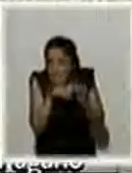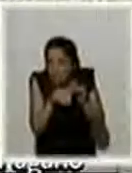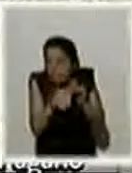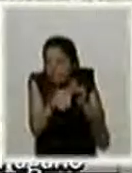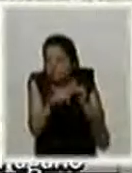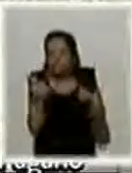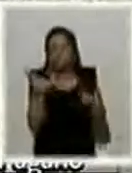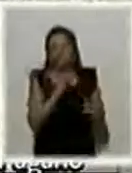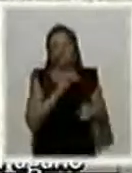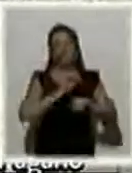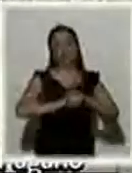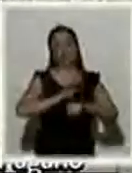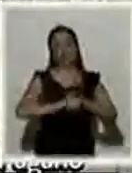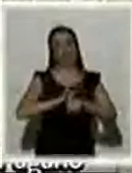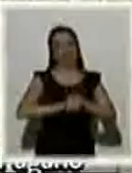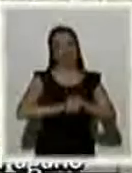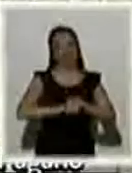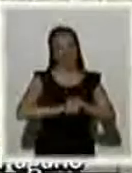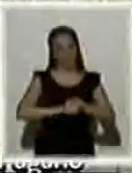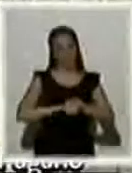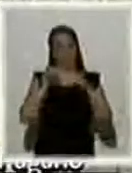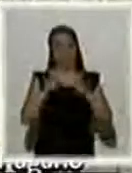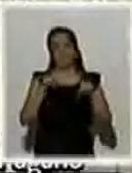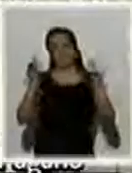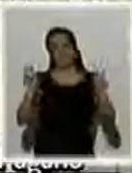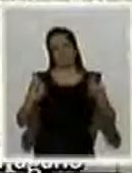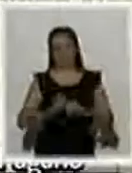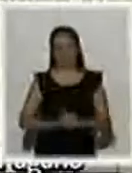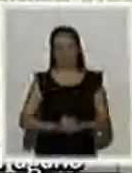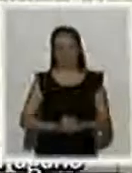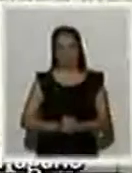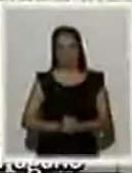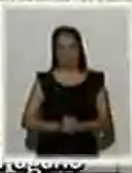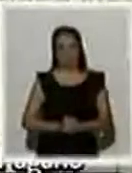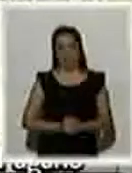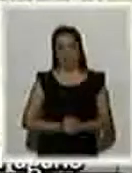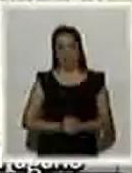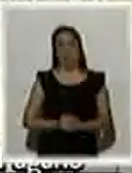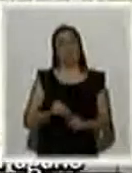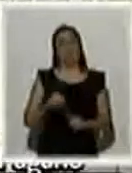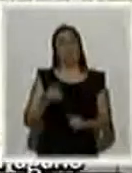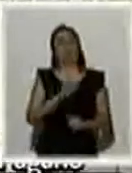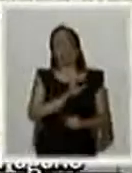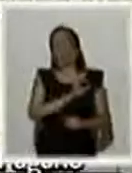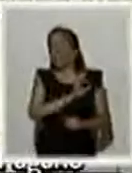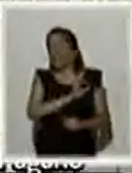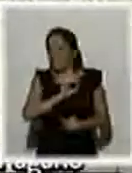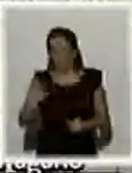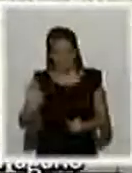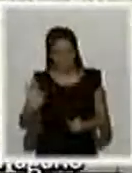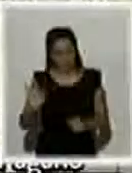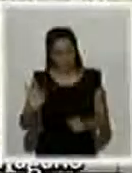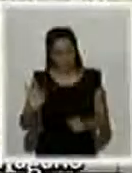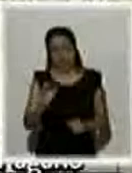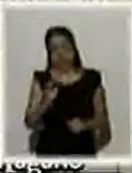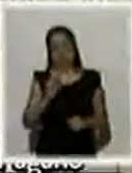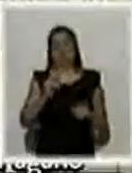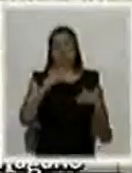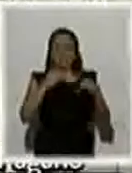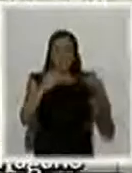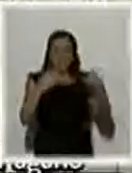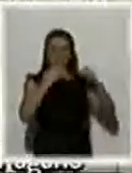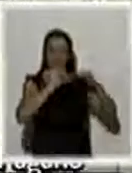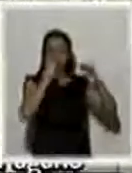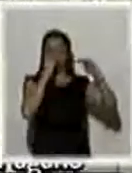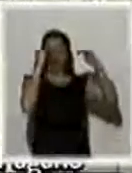estar implicados en estos temas, sin dejar de lado ninguno de los estamentos del gobierno